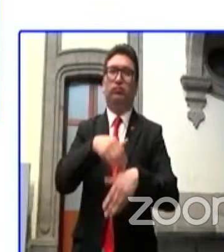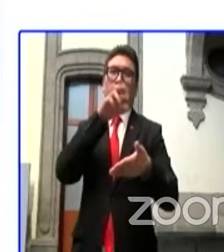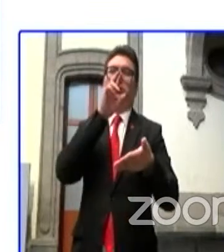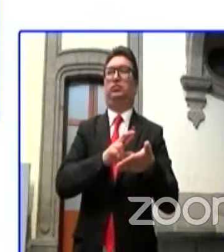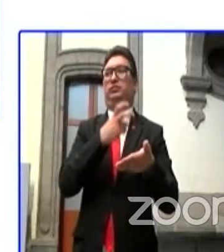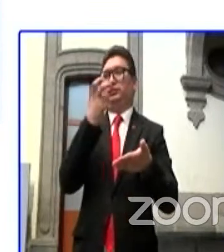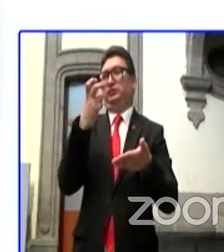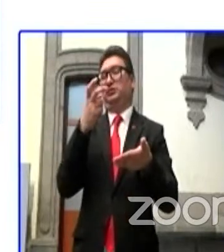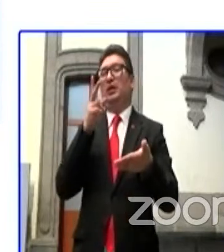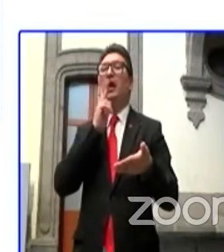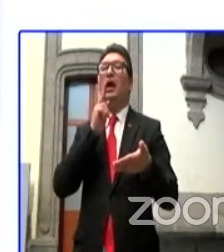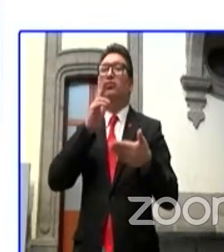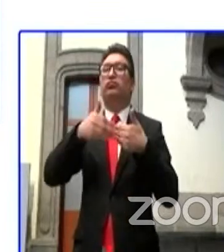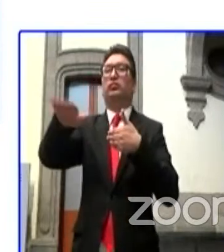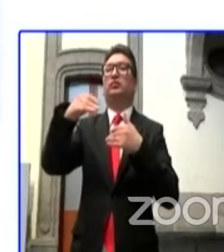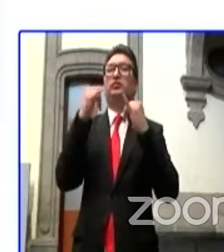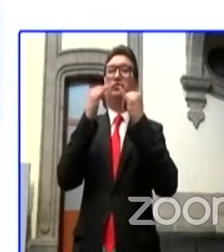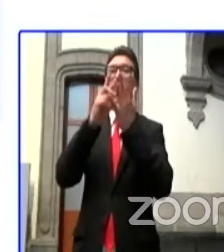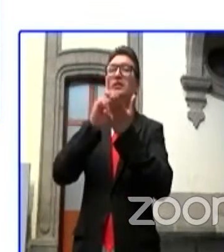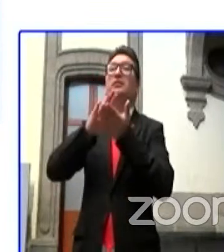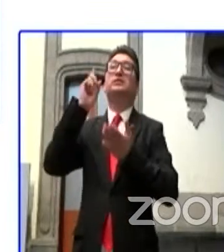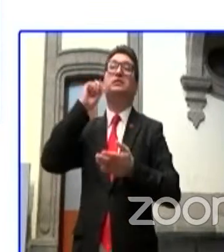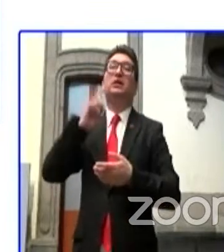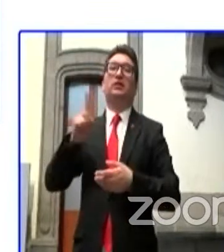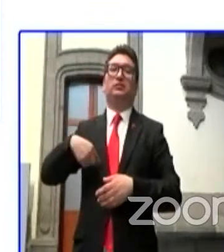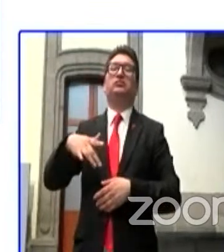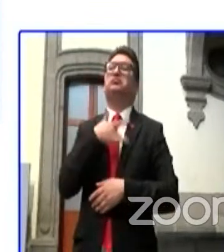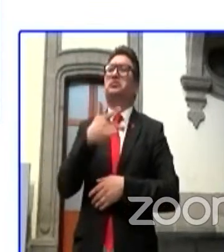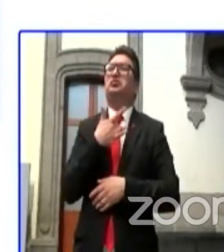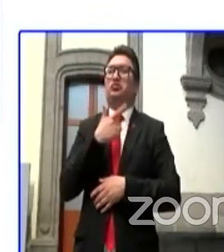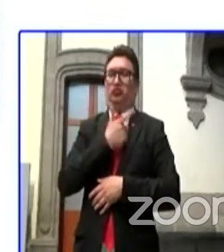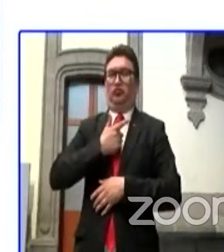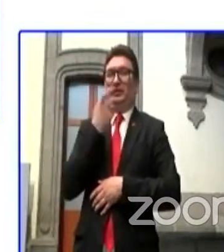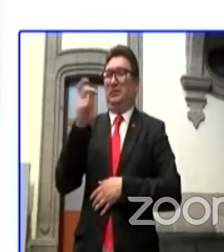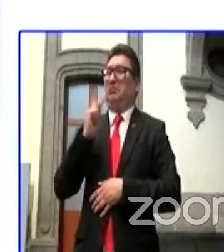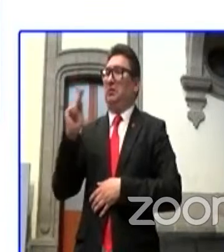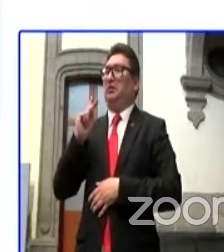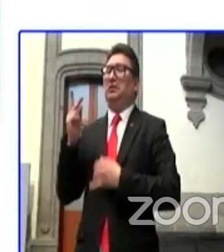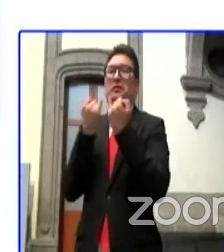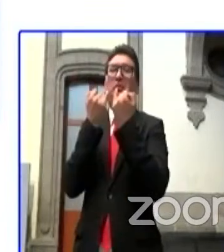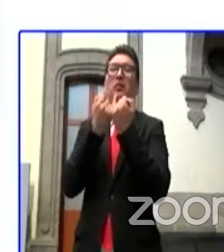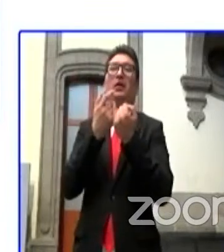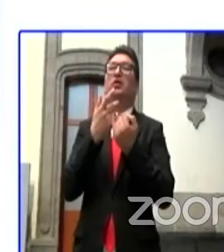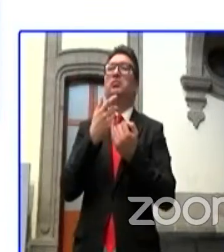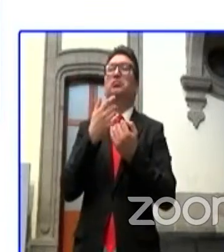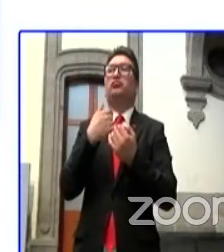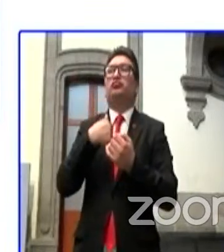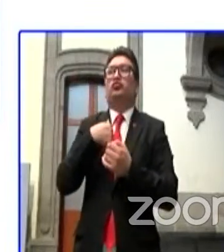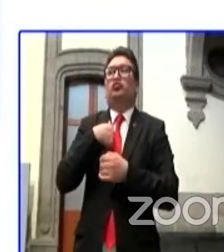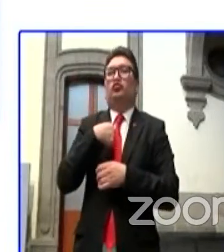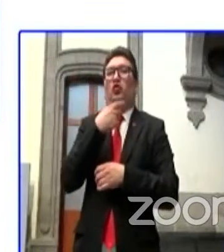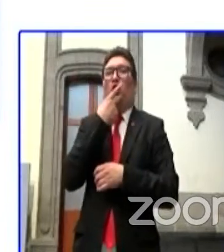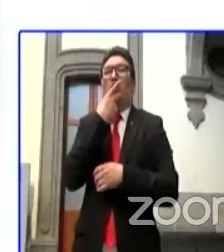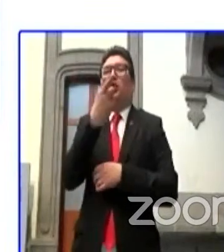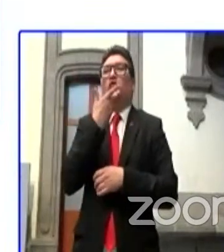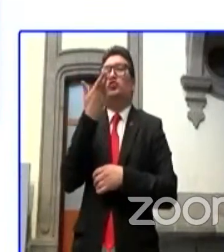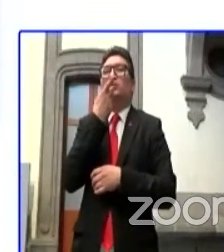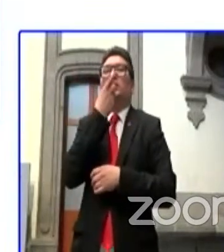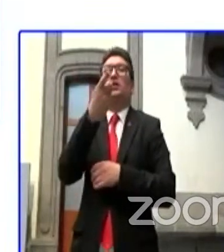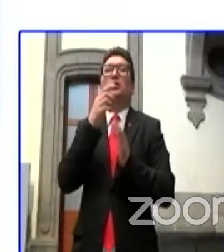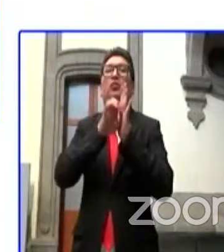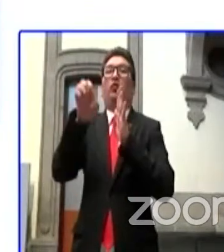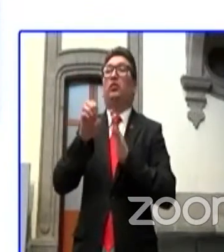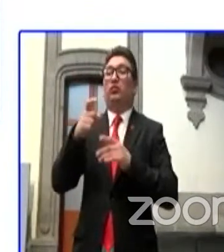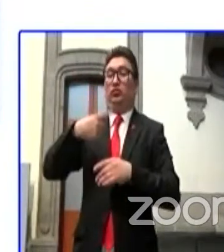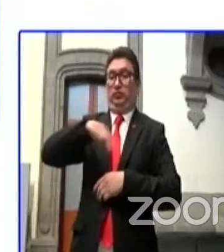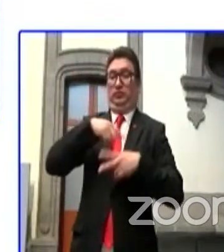realidad. Pero desde el instituto me da mucho gusto que estemos haciendo trabajos similares. Alguna frase que podría decirle yo es que, además de